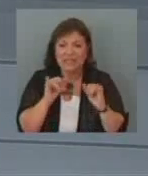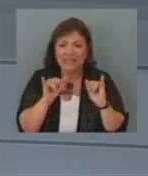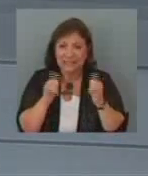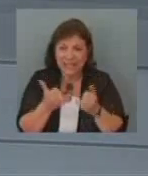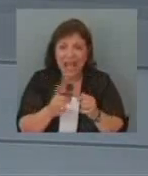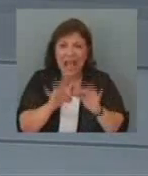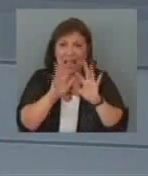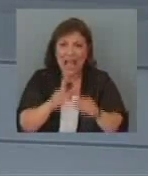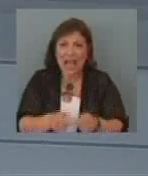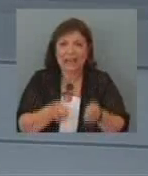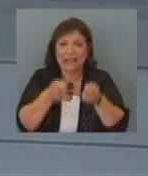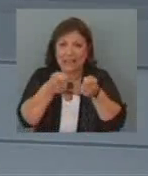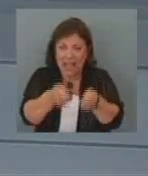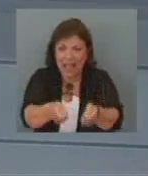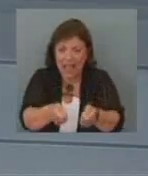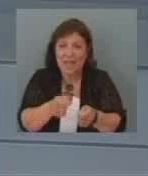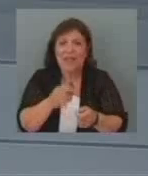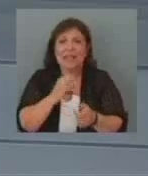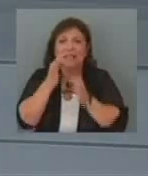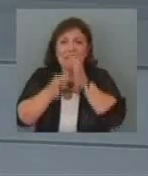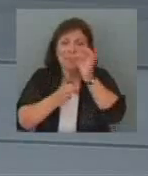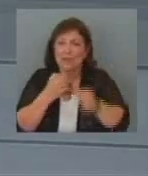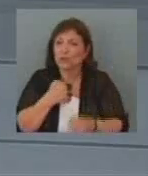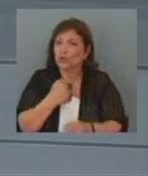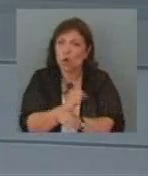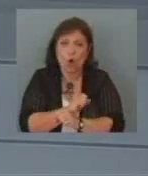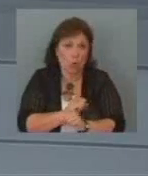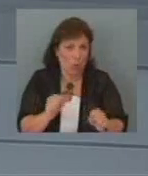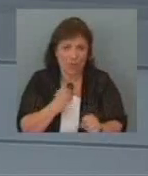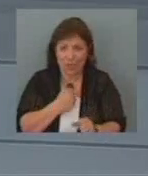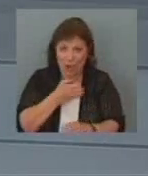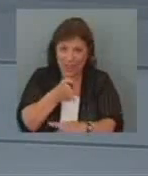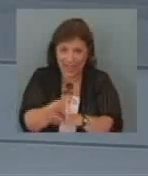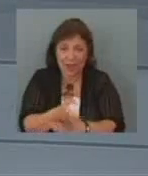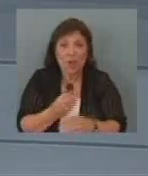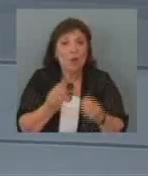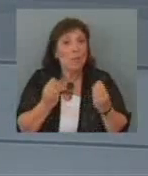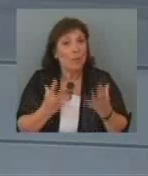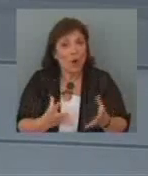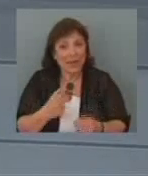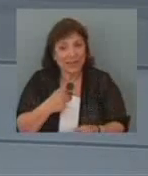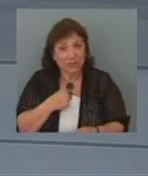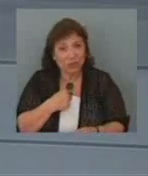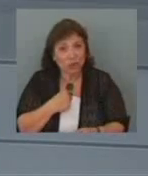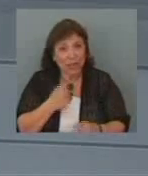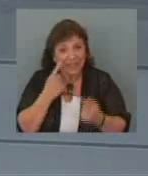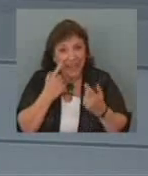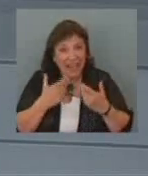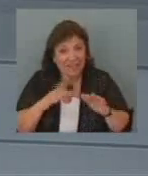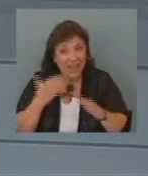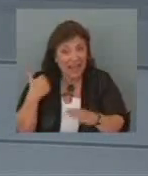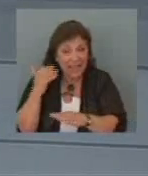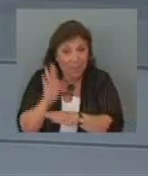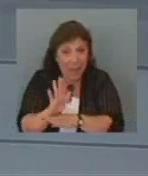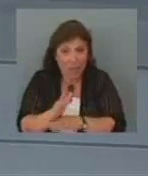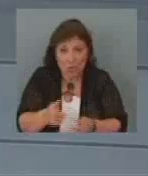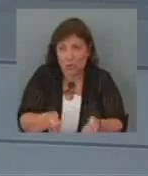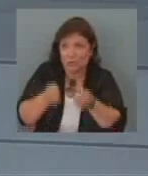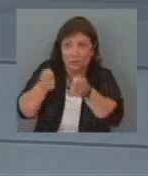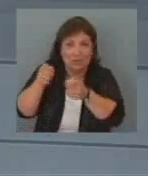una carta al Senado donde explicaba que no iba a estar participando porque consideraba que lo que tiene que ver con el aval está en manos de la